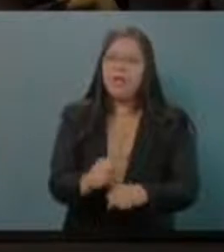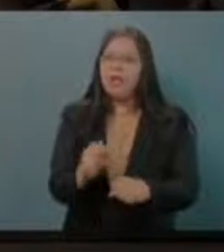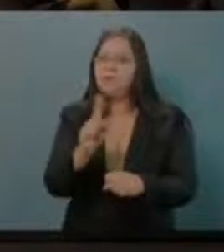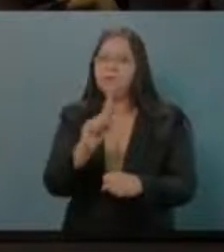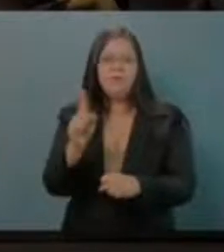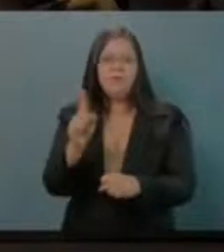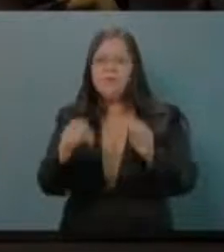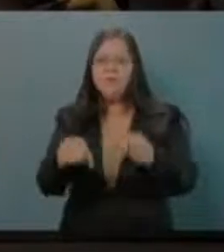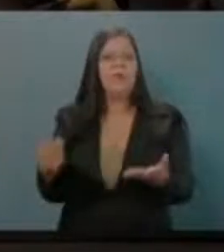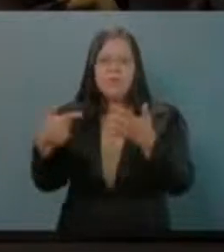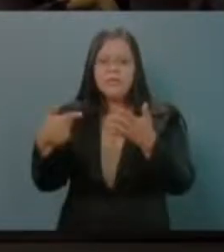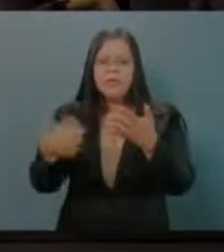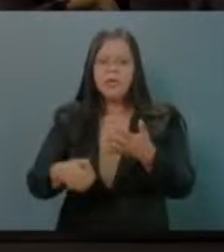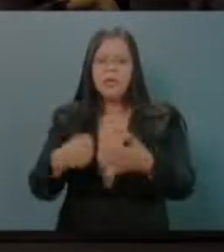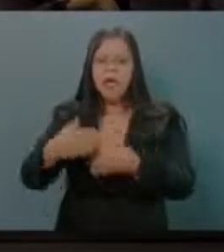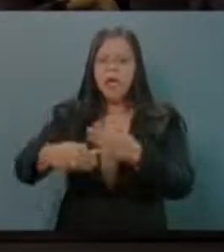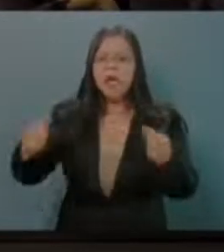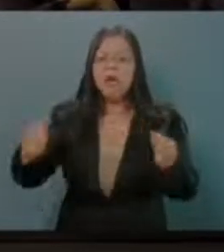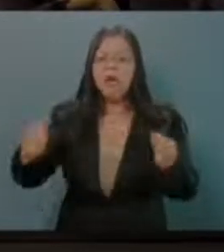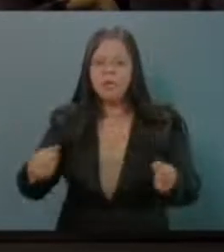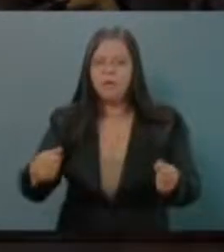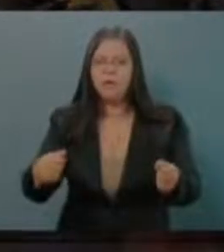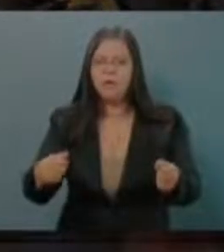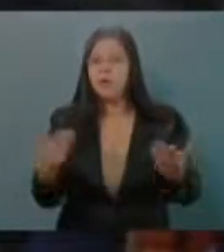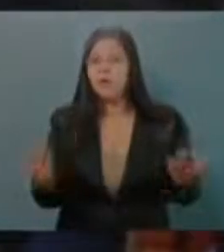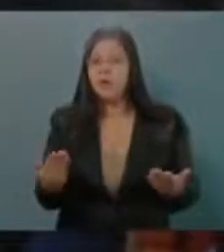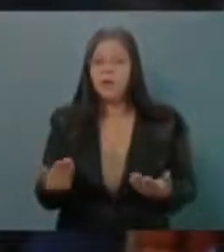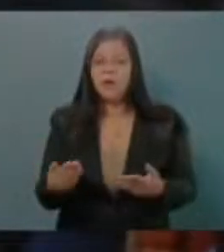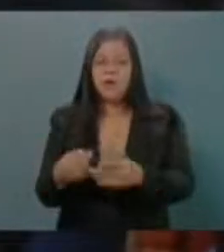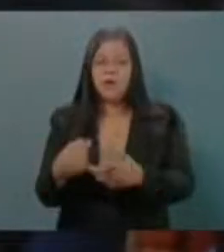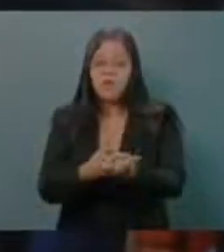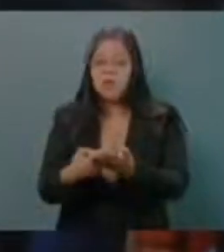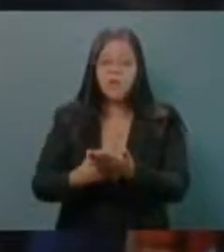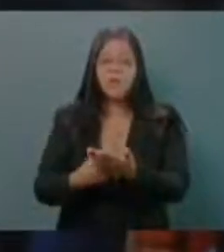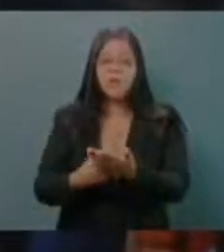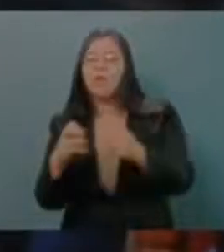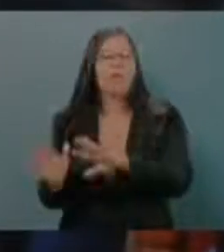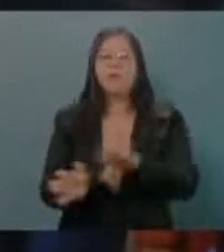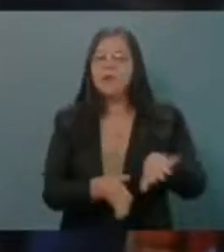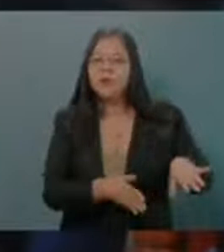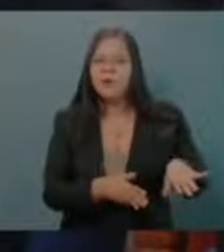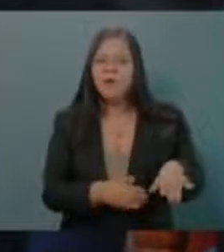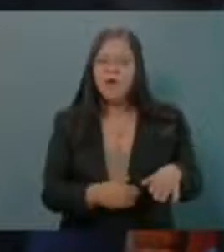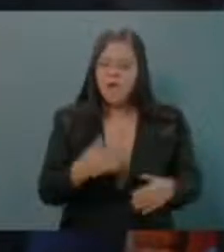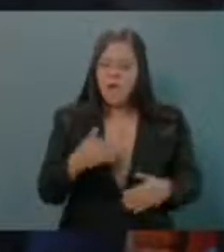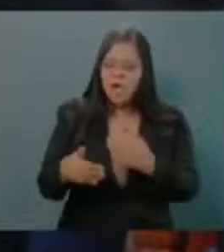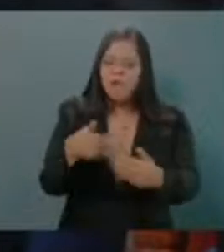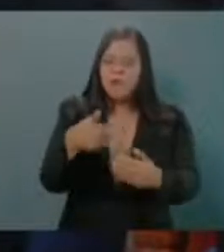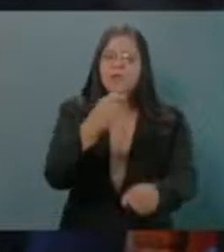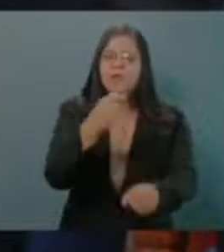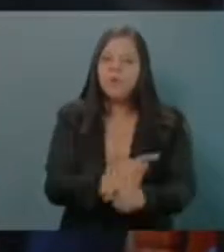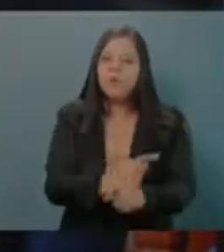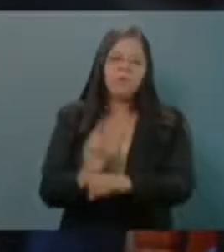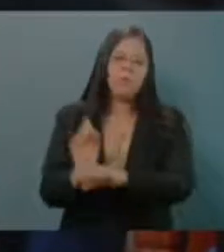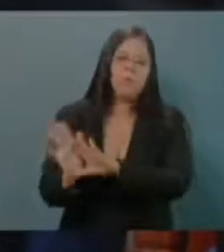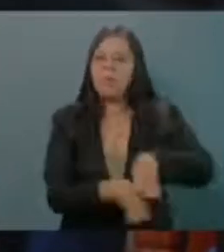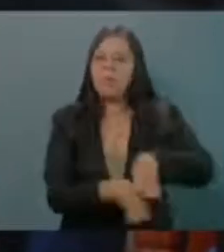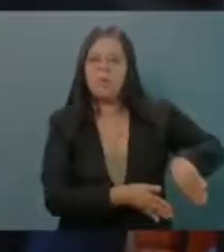de trámite. Se eluden los debates y sepultan el debido proceso de formación de